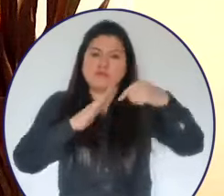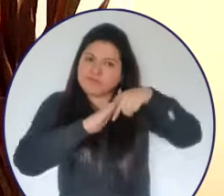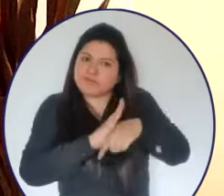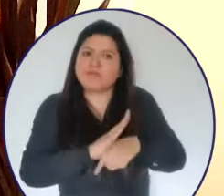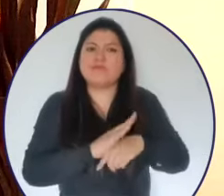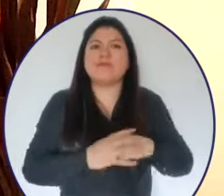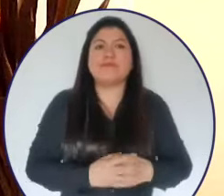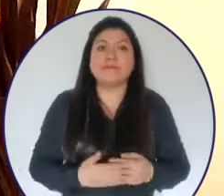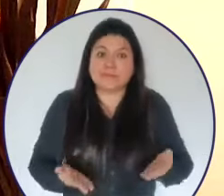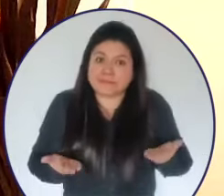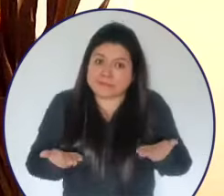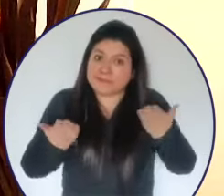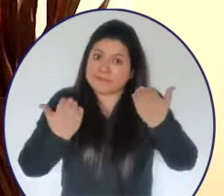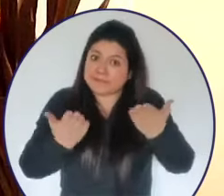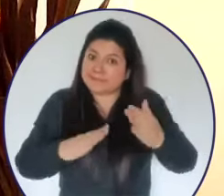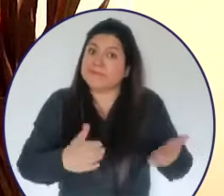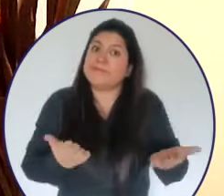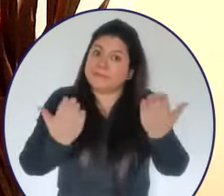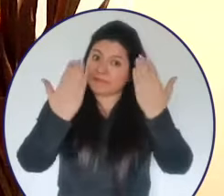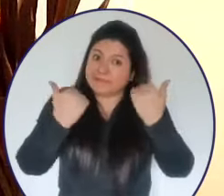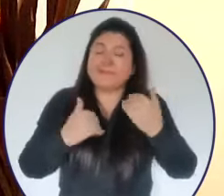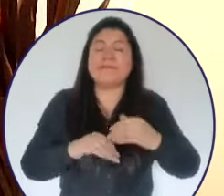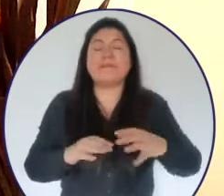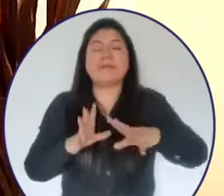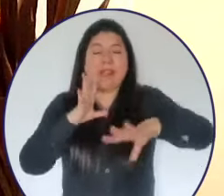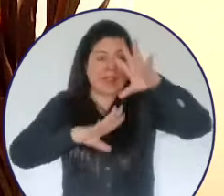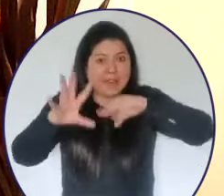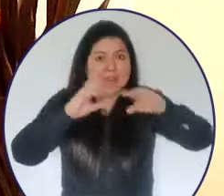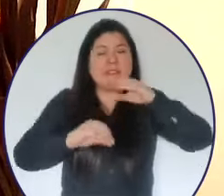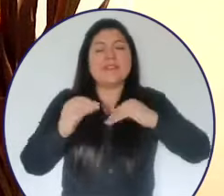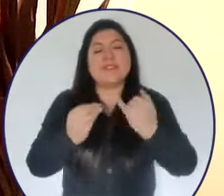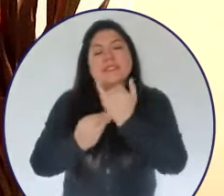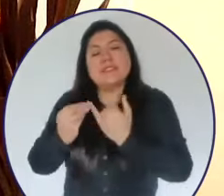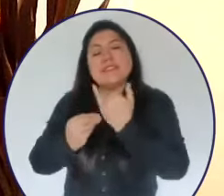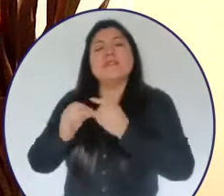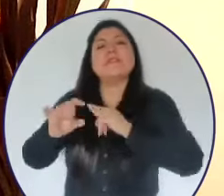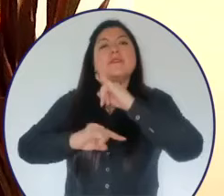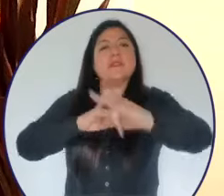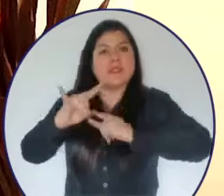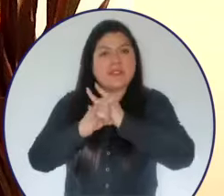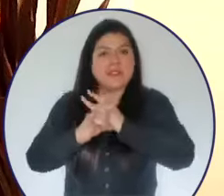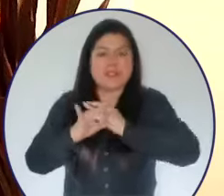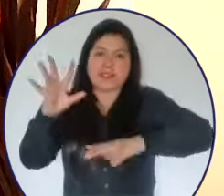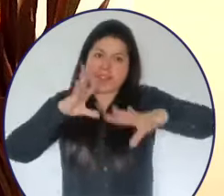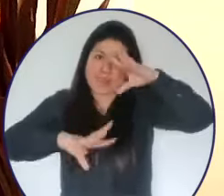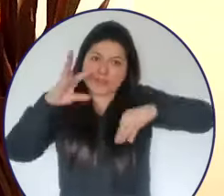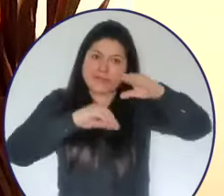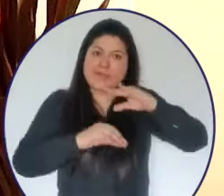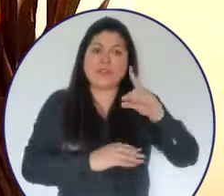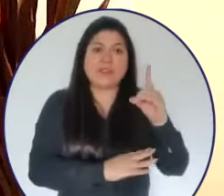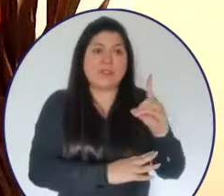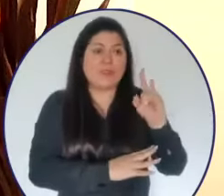creativo, curioso e investigador para fortalecer sus prácticas pedagógicas inclusivas.